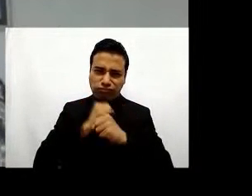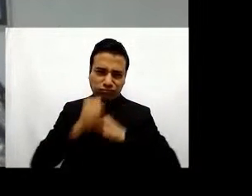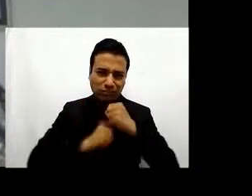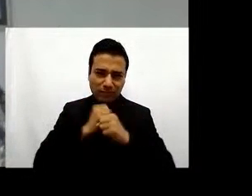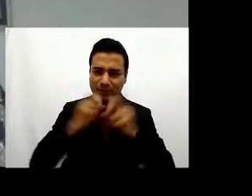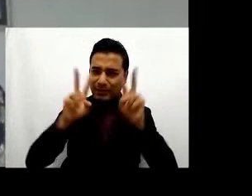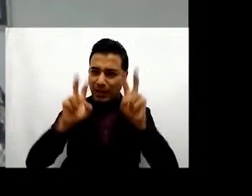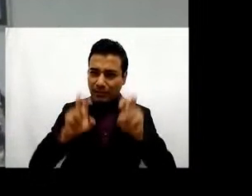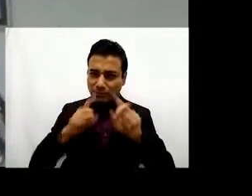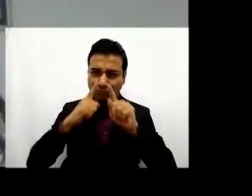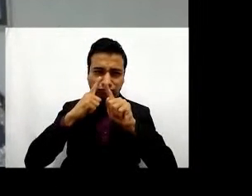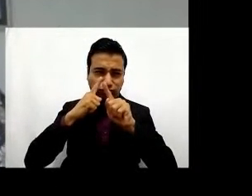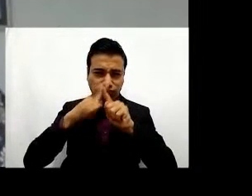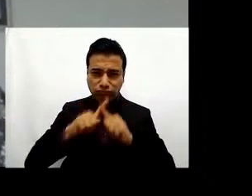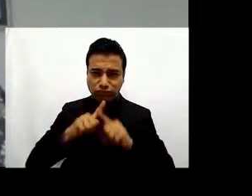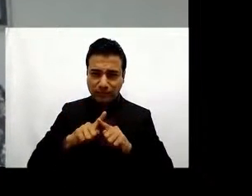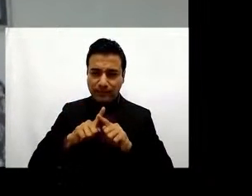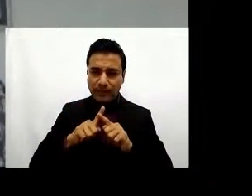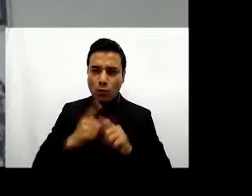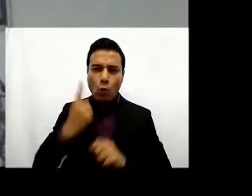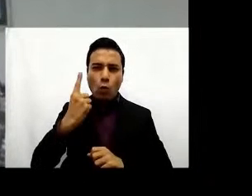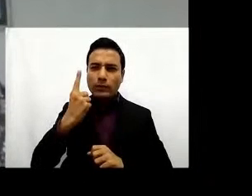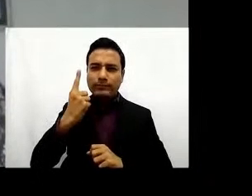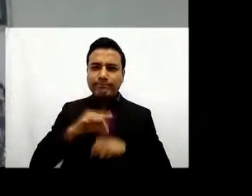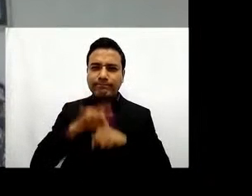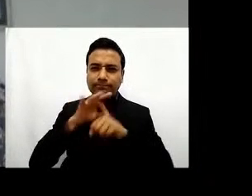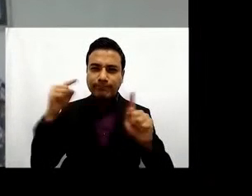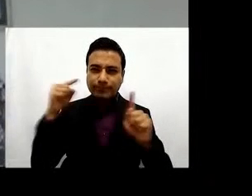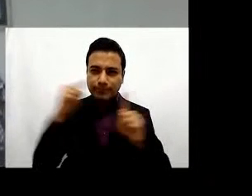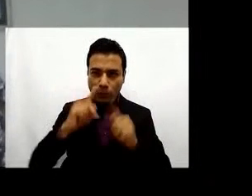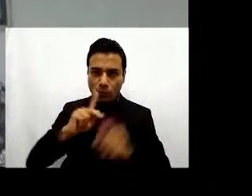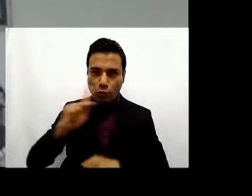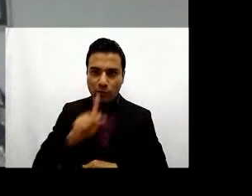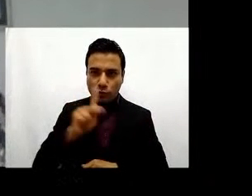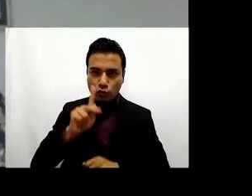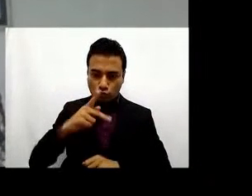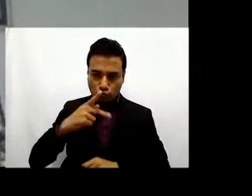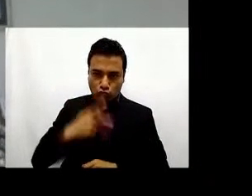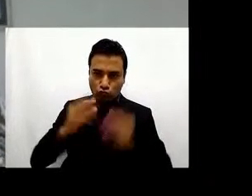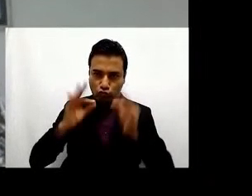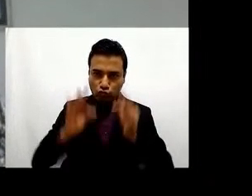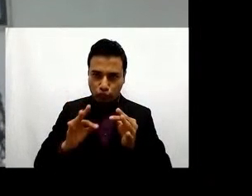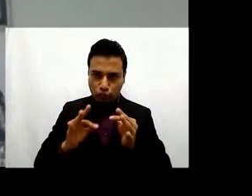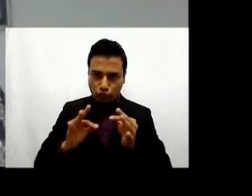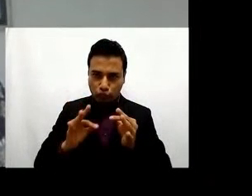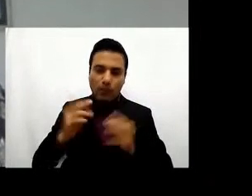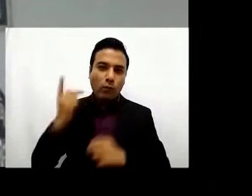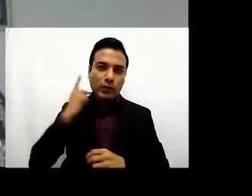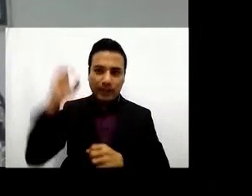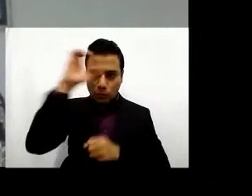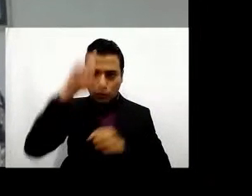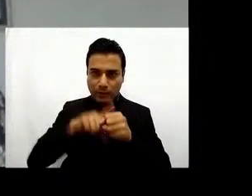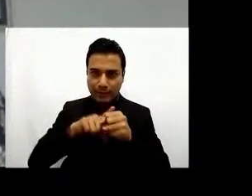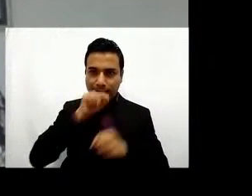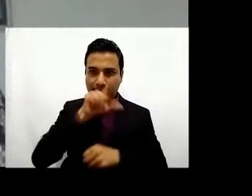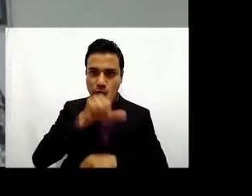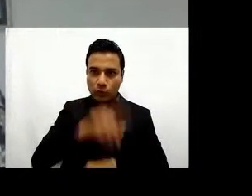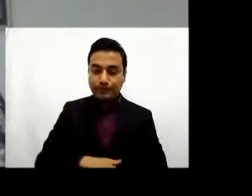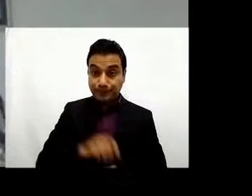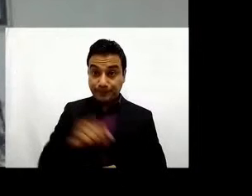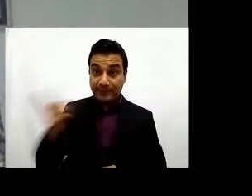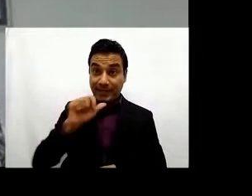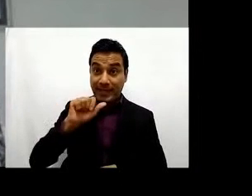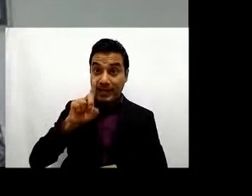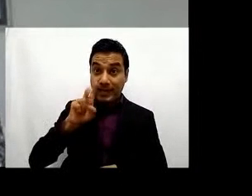variada, especialmente en lo que se refiere a pueblos originarios y política cultural en Jalisco. Y Adriana Pantoja